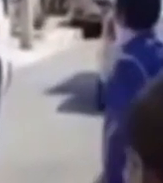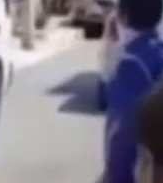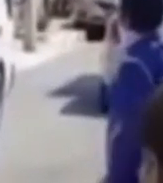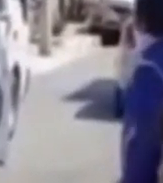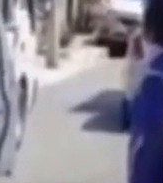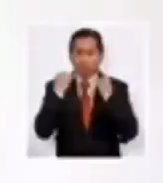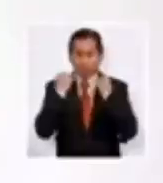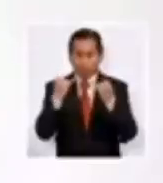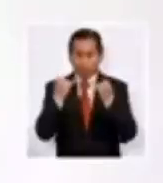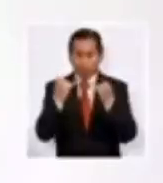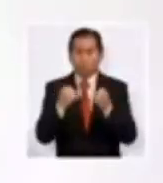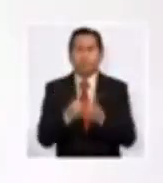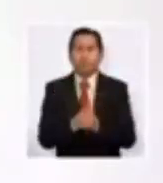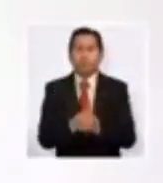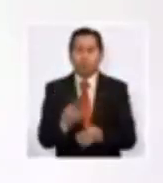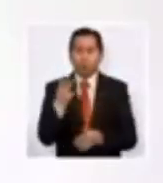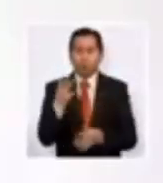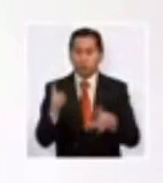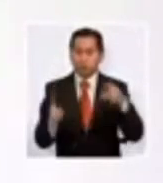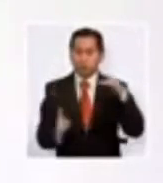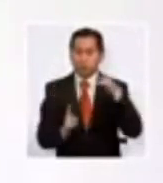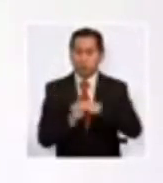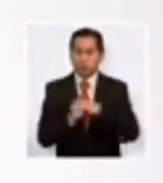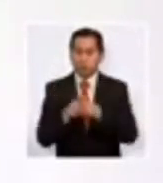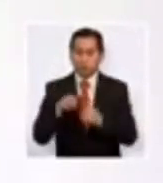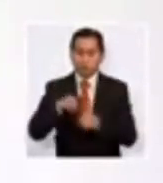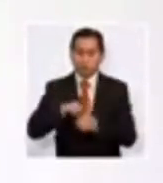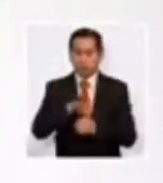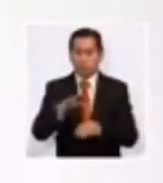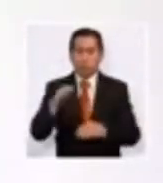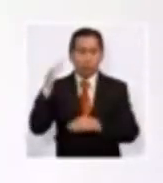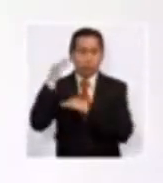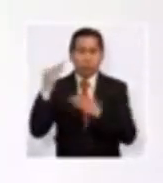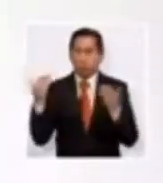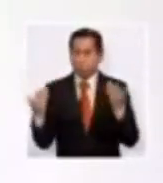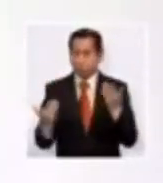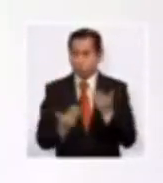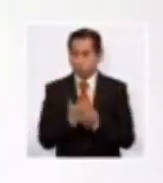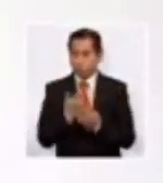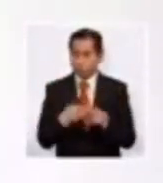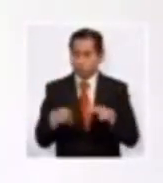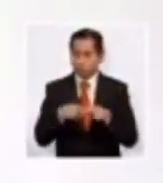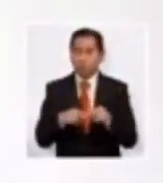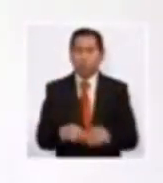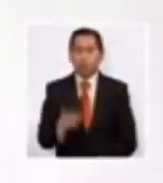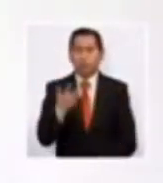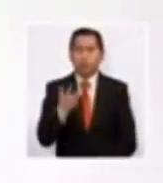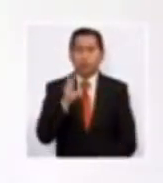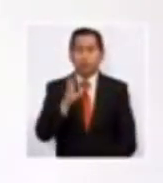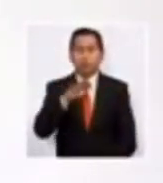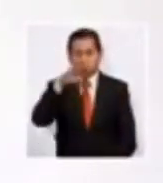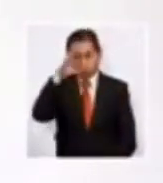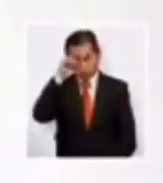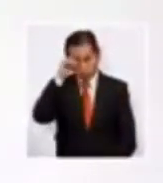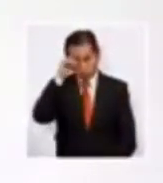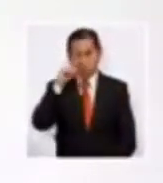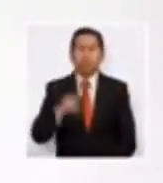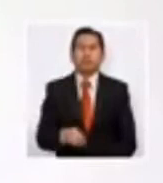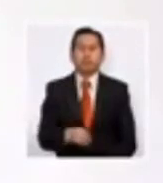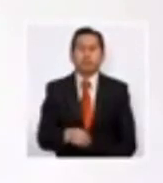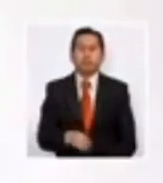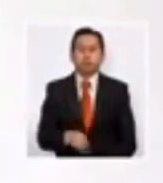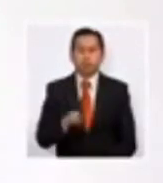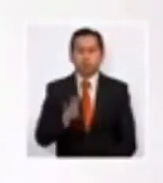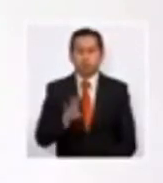19 4 casos positivos nuevos en santa cruz tres de ellos de sexo masculino de